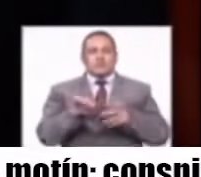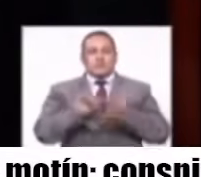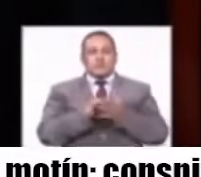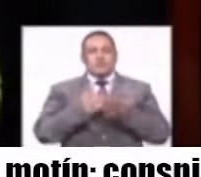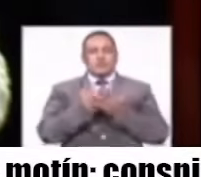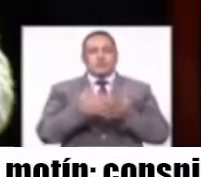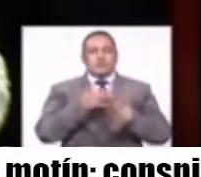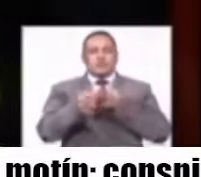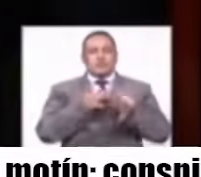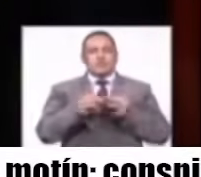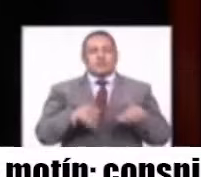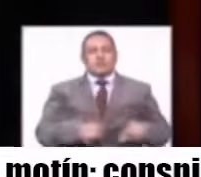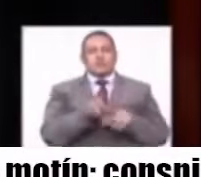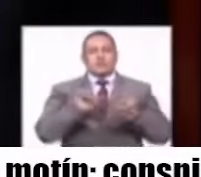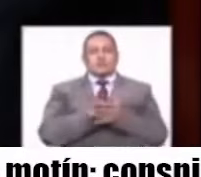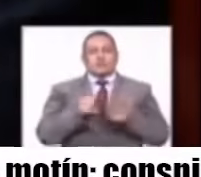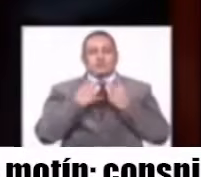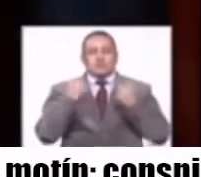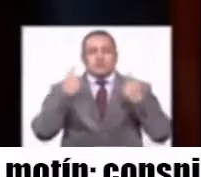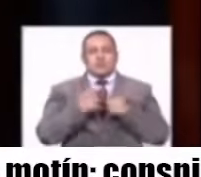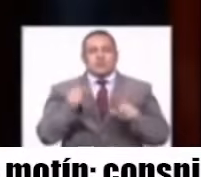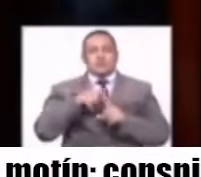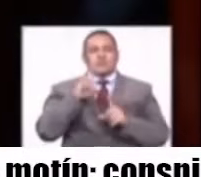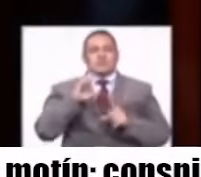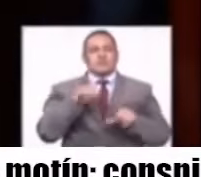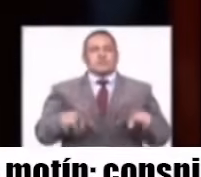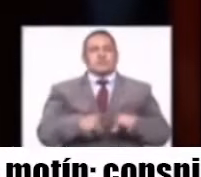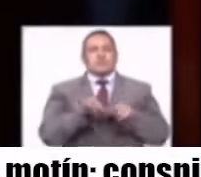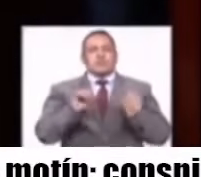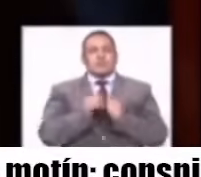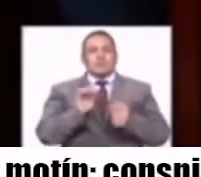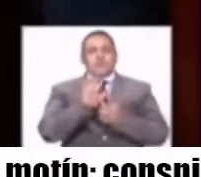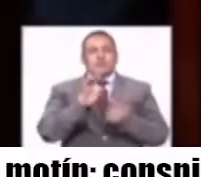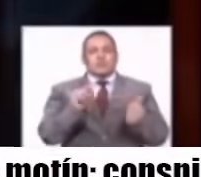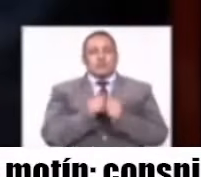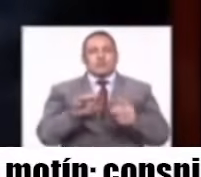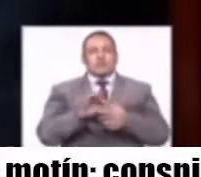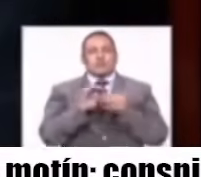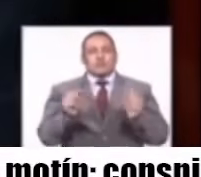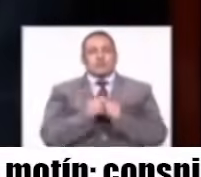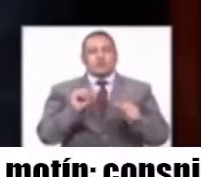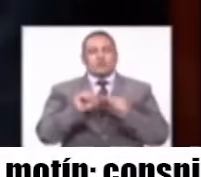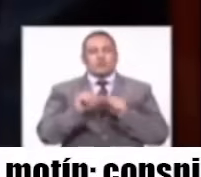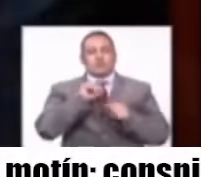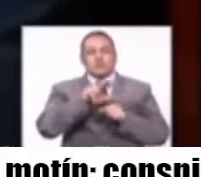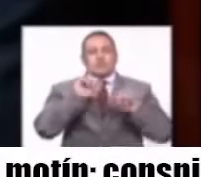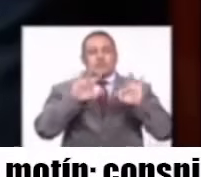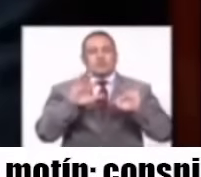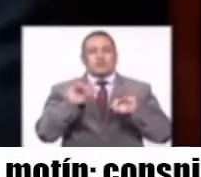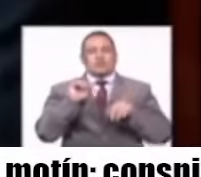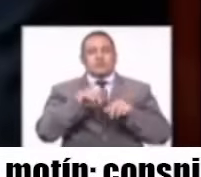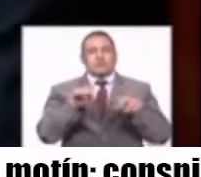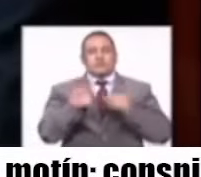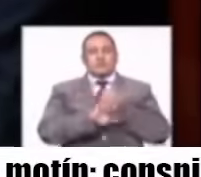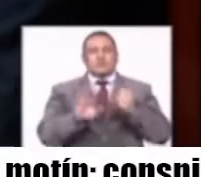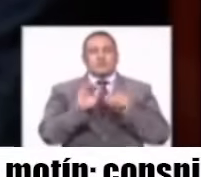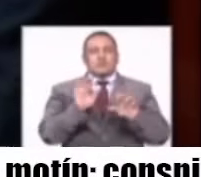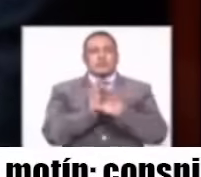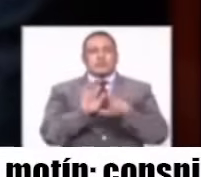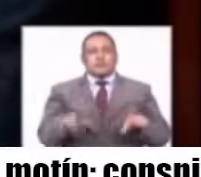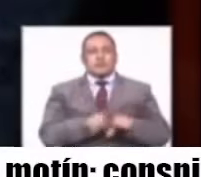igualmente que a la luz de la jurisprudencia del Tribunal Constitucional emitida con relación a los artículos 38, Defensa de la